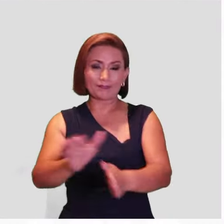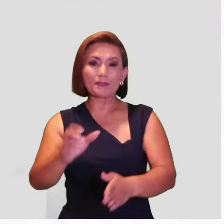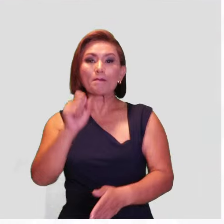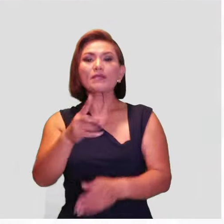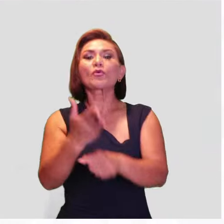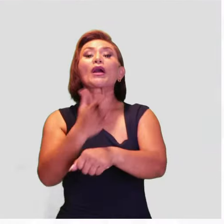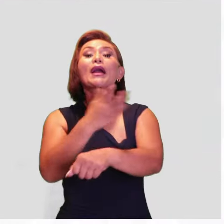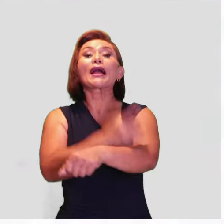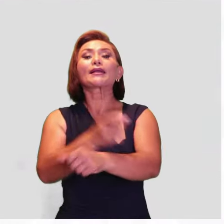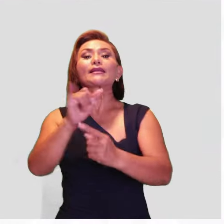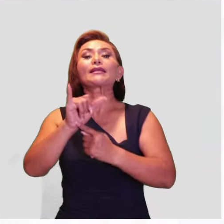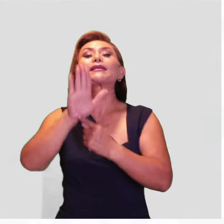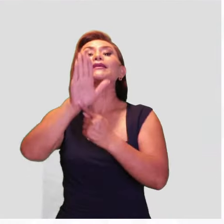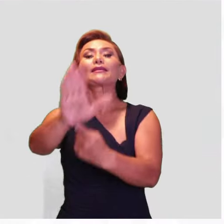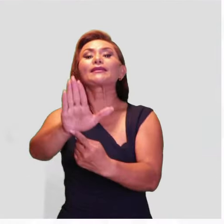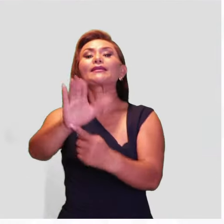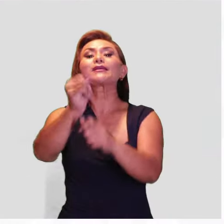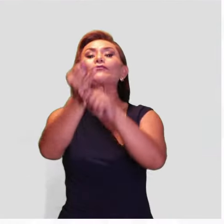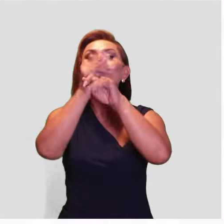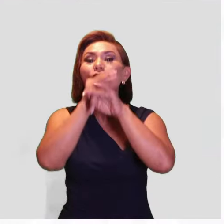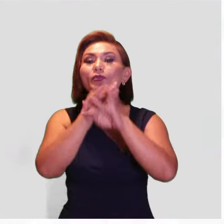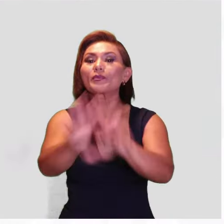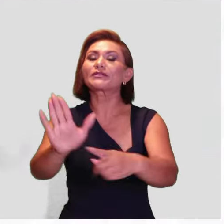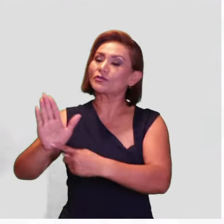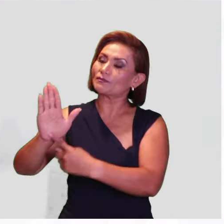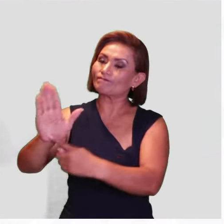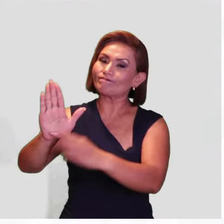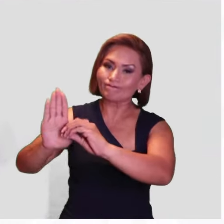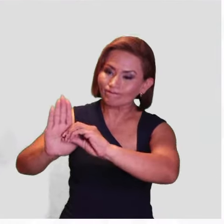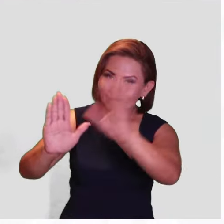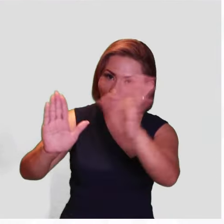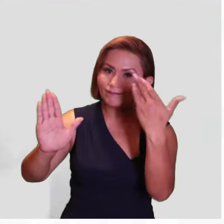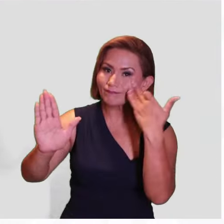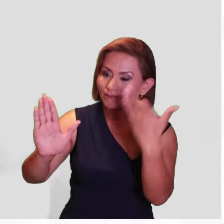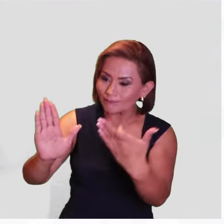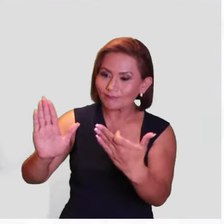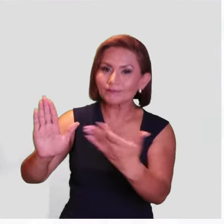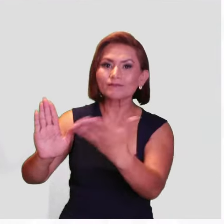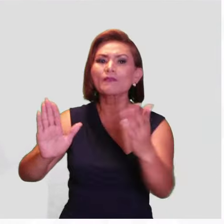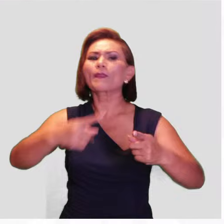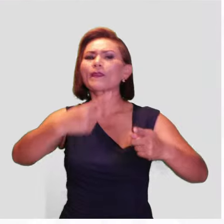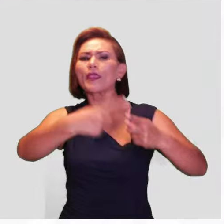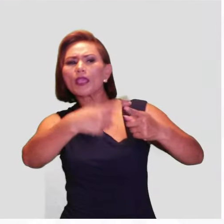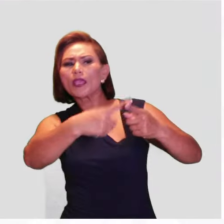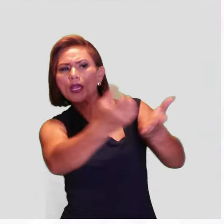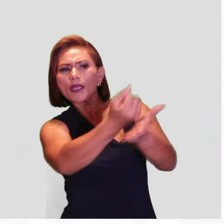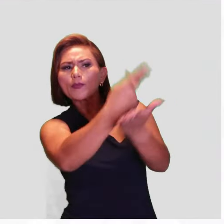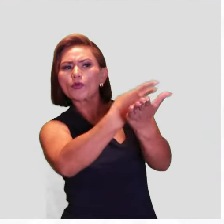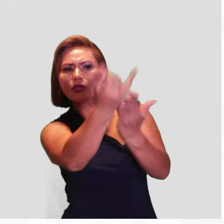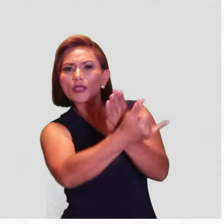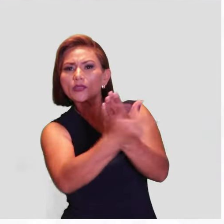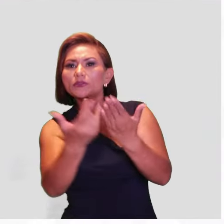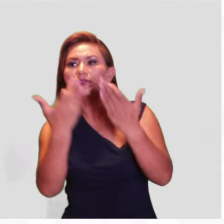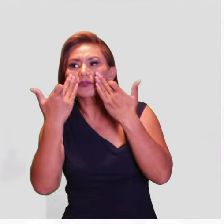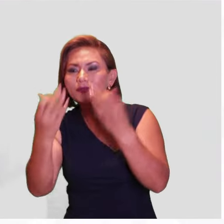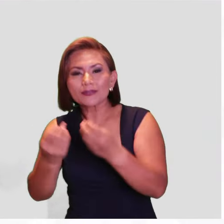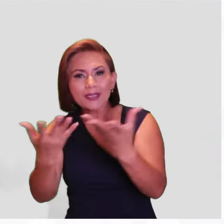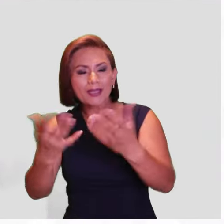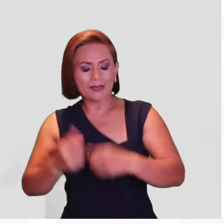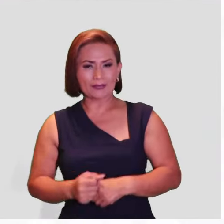cuentas, priorizar la licitación pública abierta frente a la asignación directa. Mientras en las